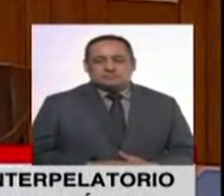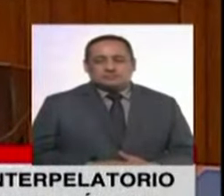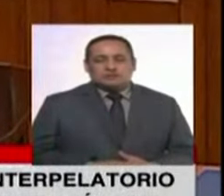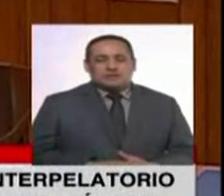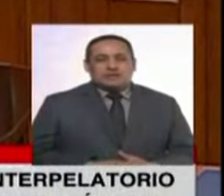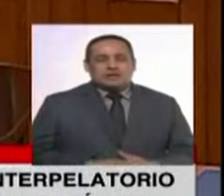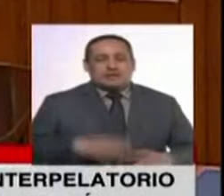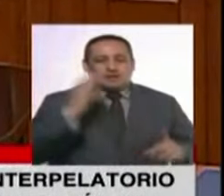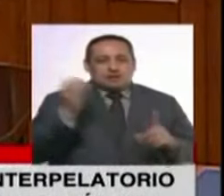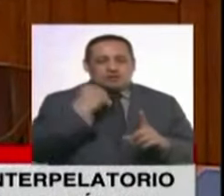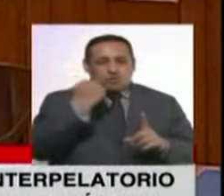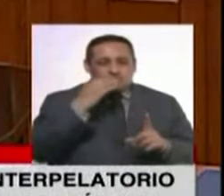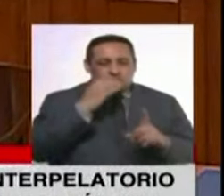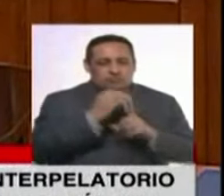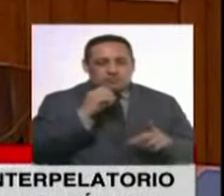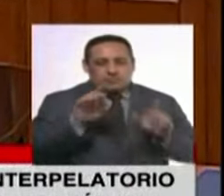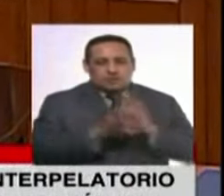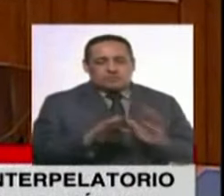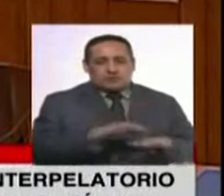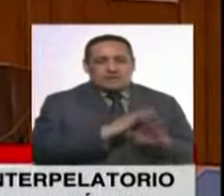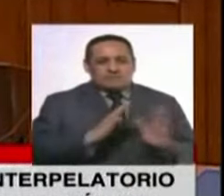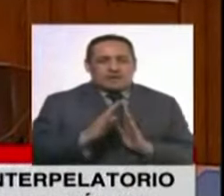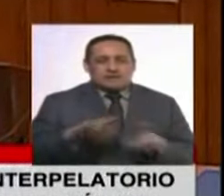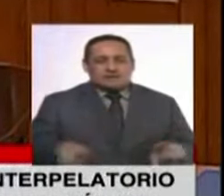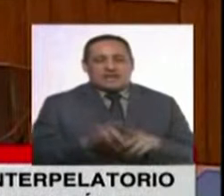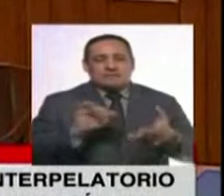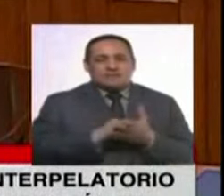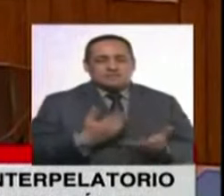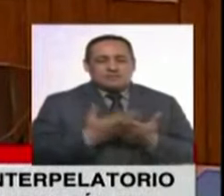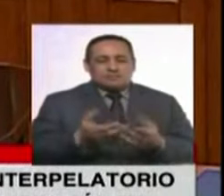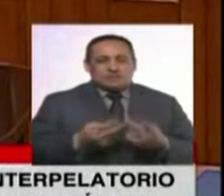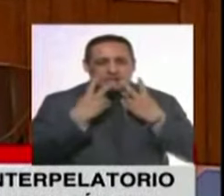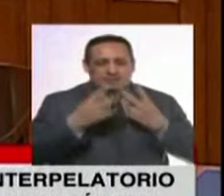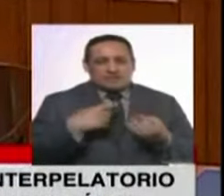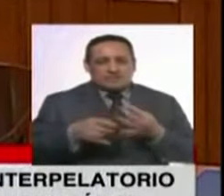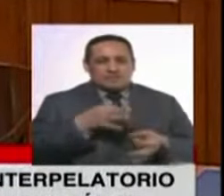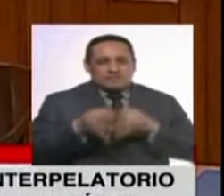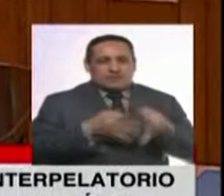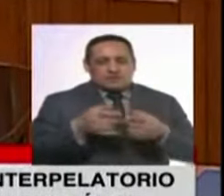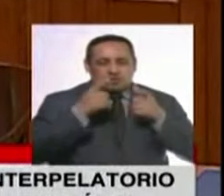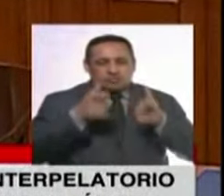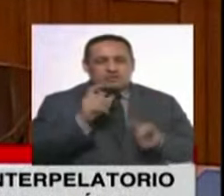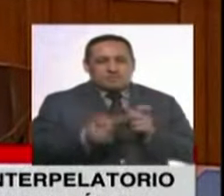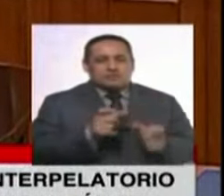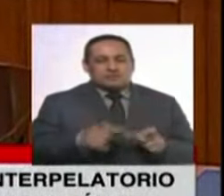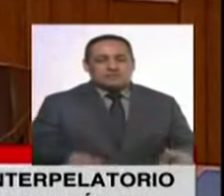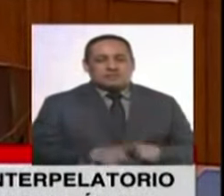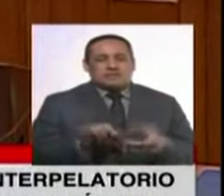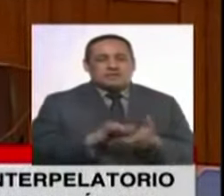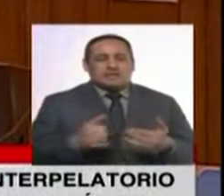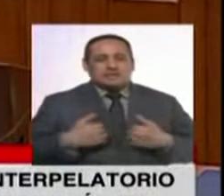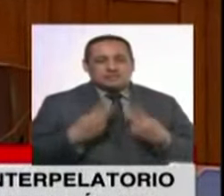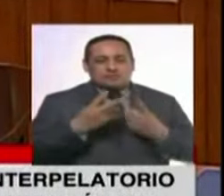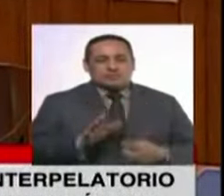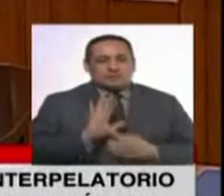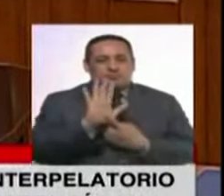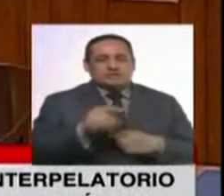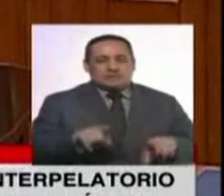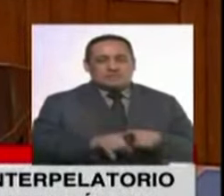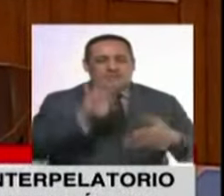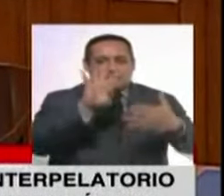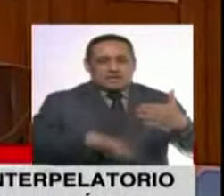el logro de los objetivos plasmados en el mencionado plan nacional se evidencia en los indicadores de Seguridad Ciudadana Como se muestra en